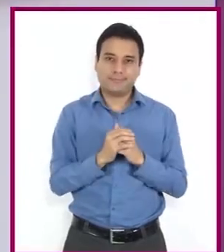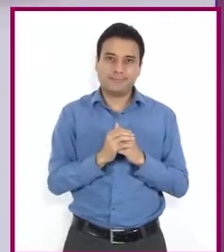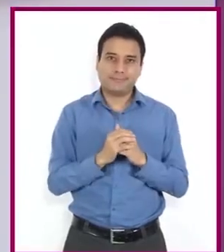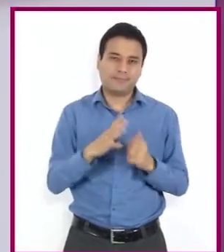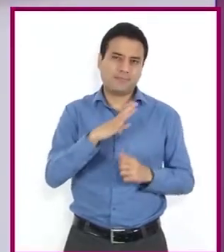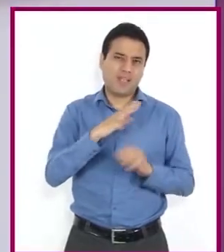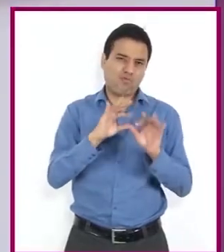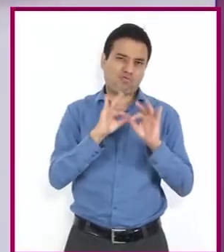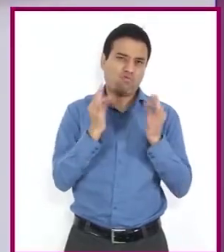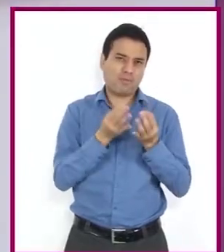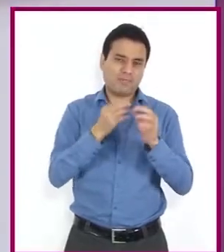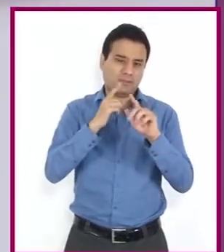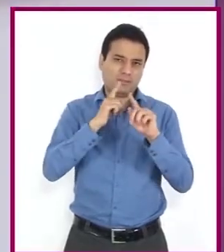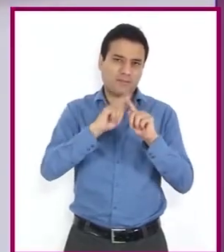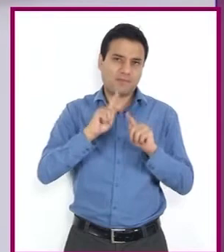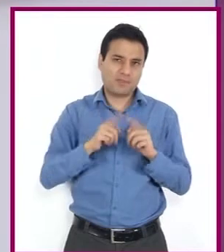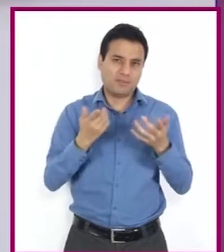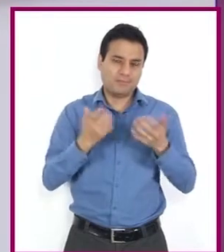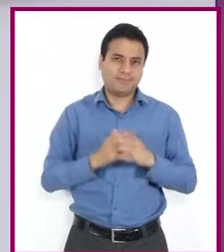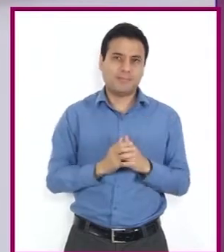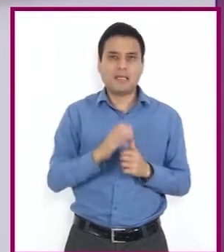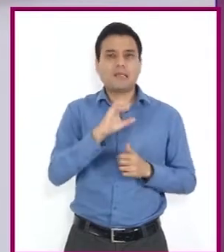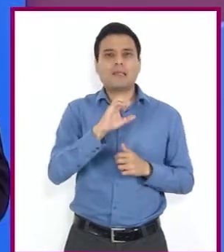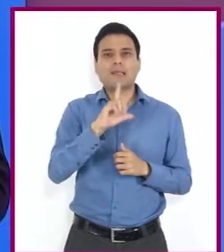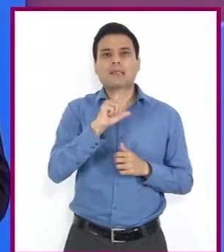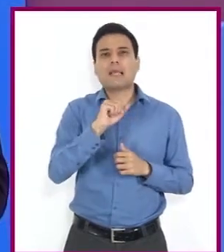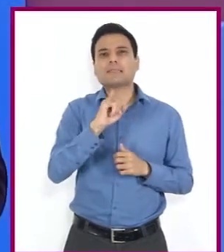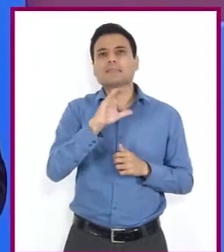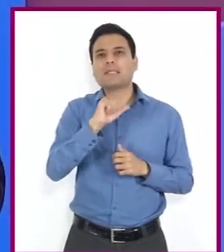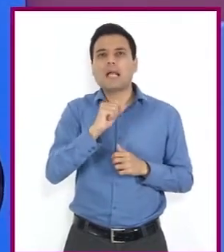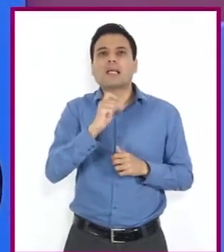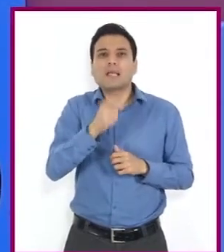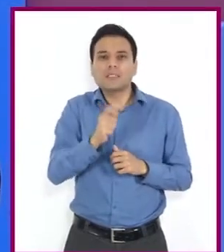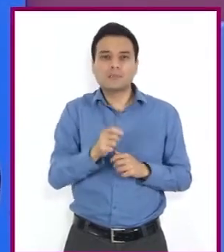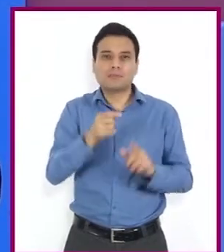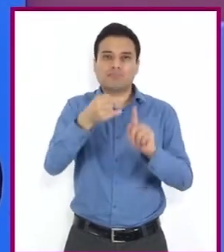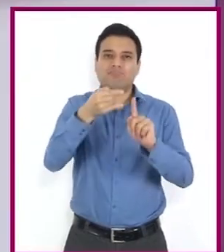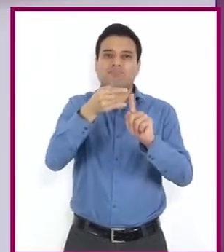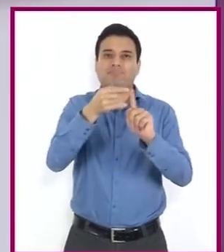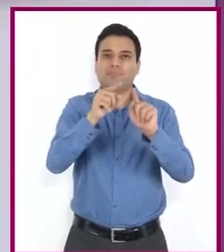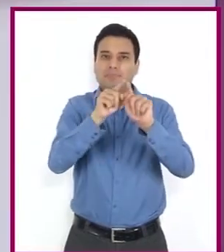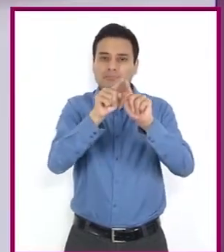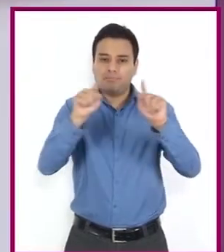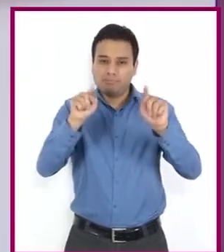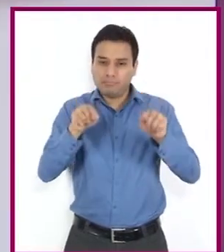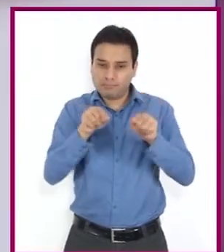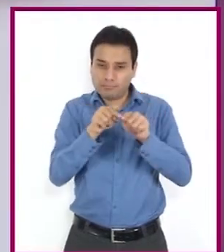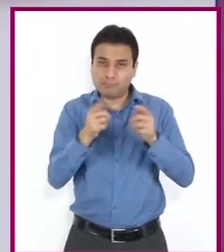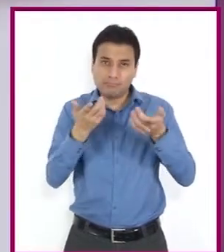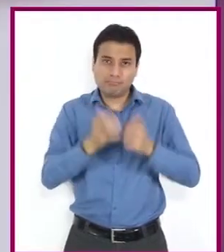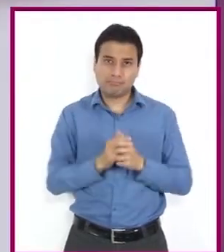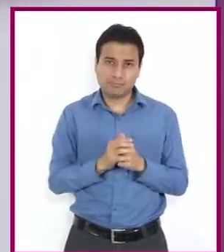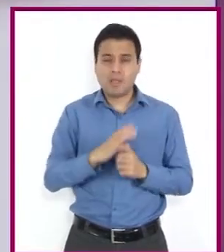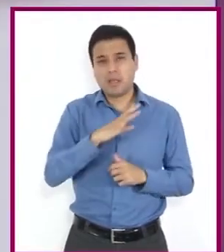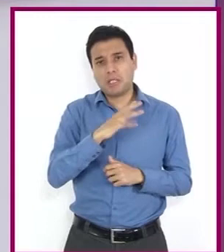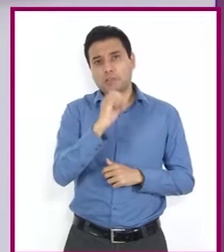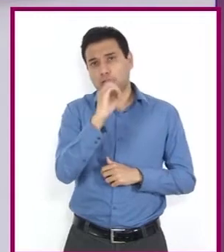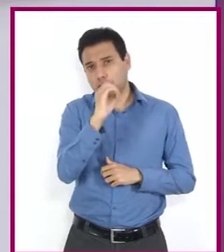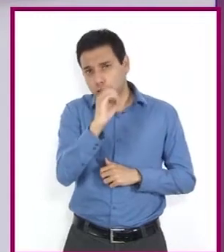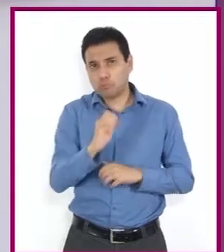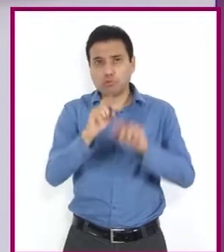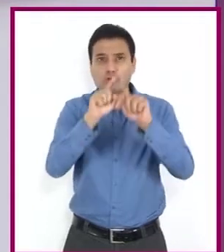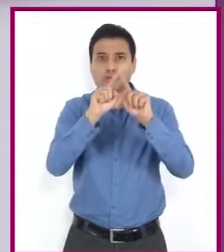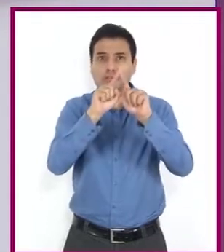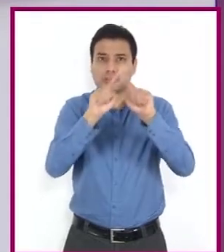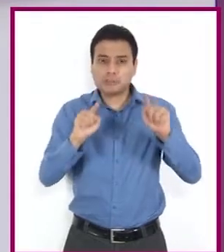formas, aunque las clásicas son rectangulares, pero también pueden presentarse en cuadros, círculos, triángulos